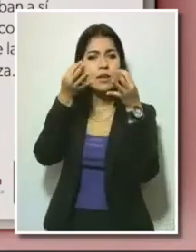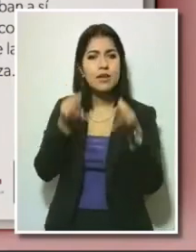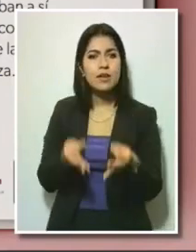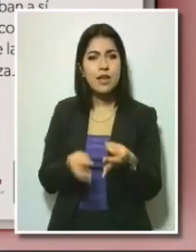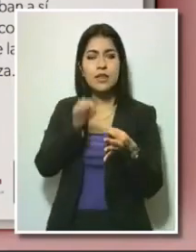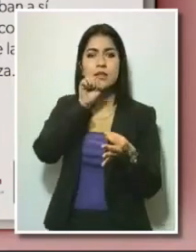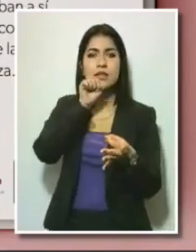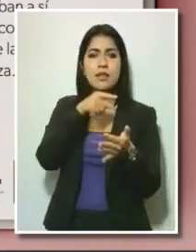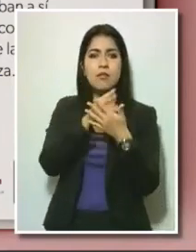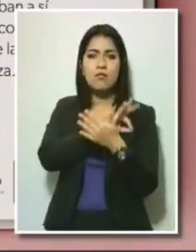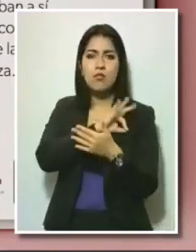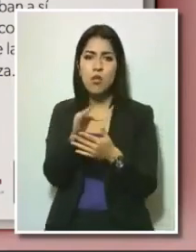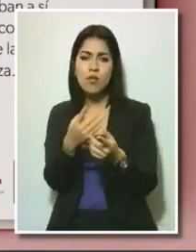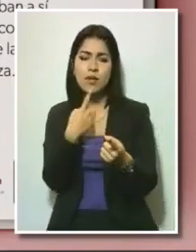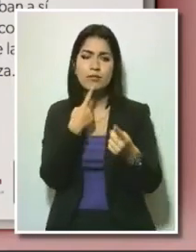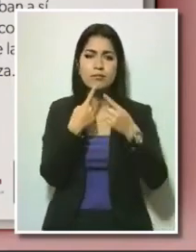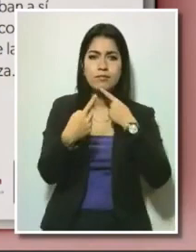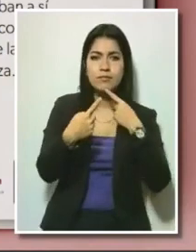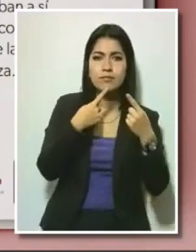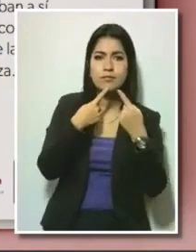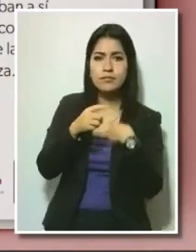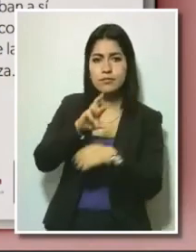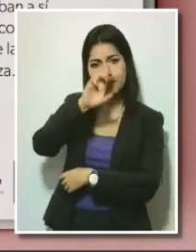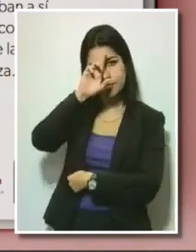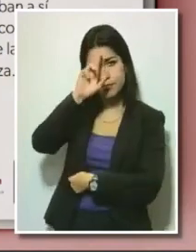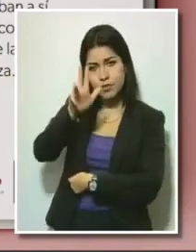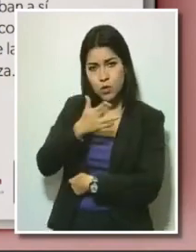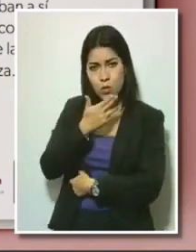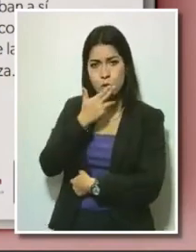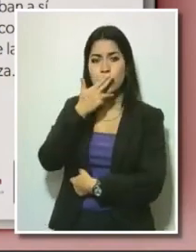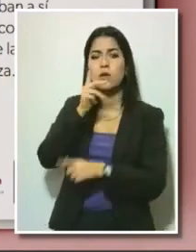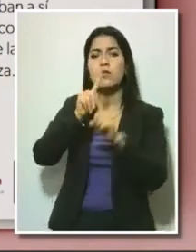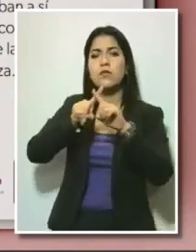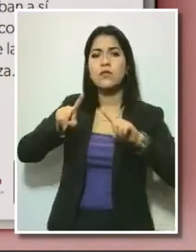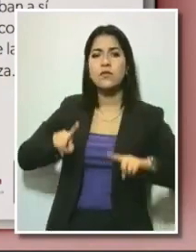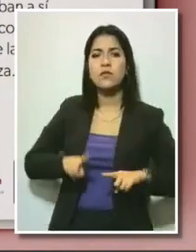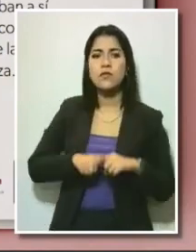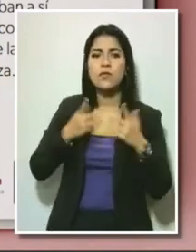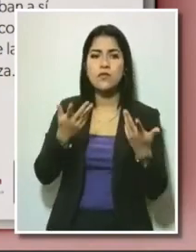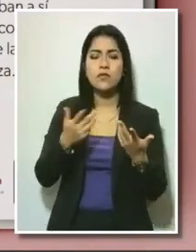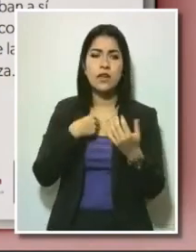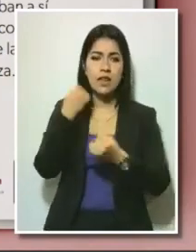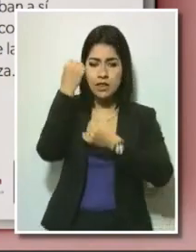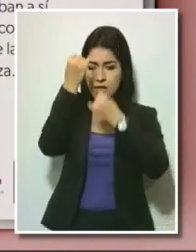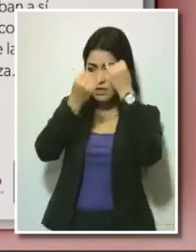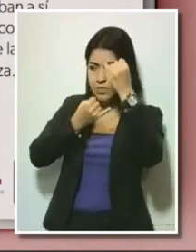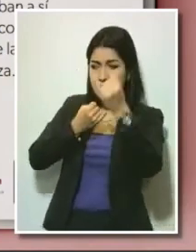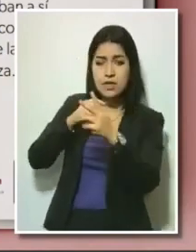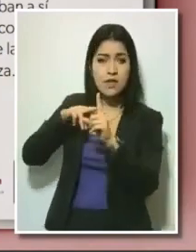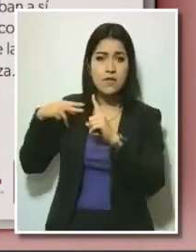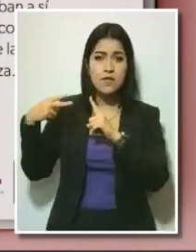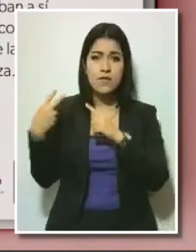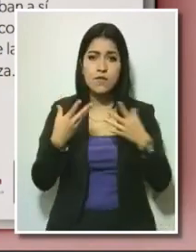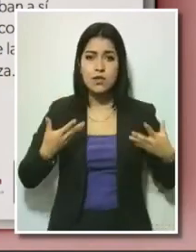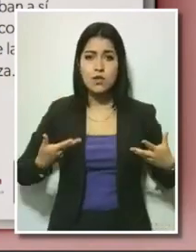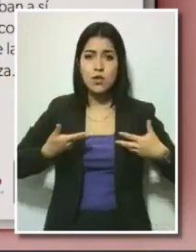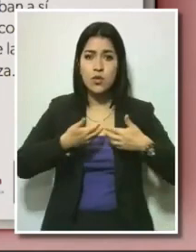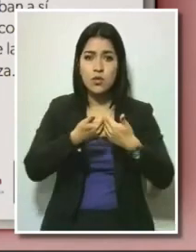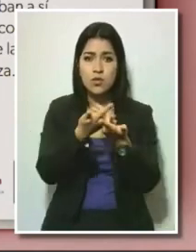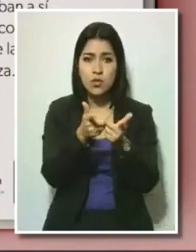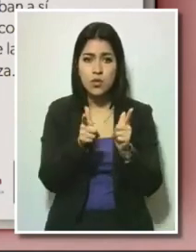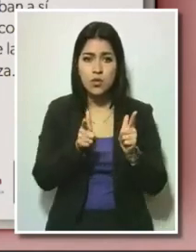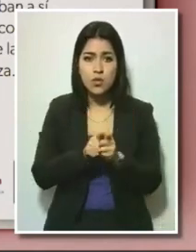en procesos de diálogo con respeto y aprecio a la diversidad de capacidades, características y necesidades y visiones en trabajo colectivo